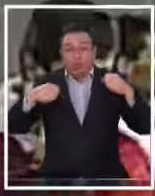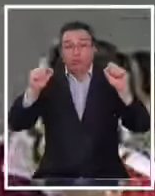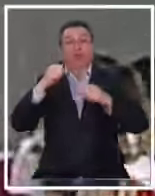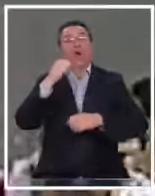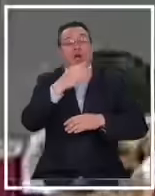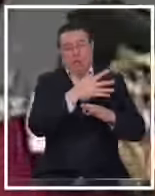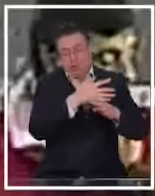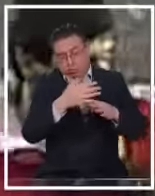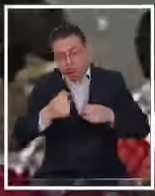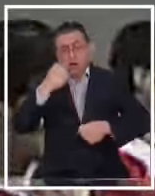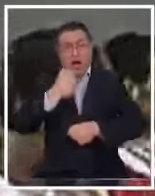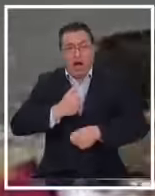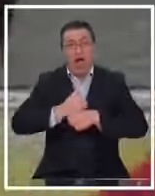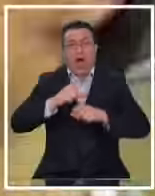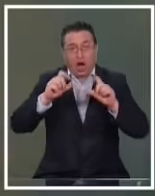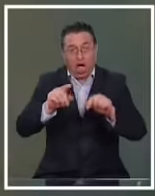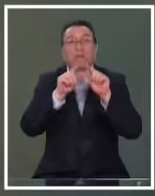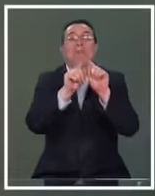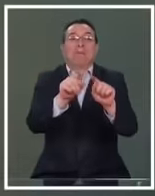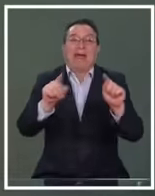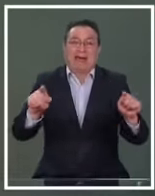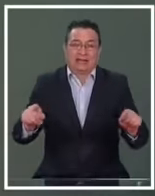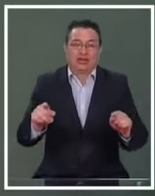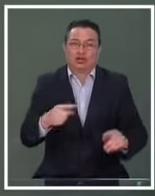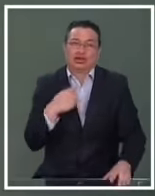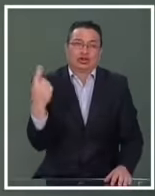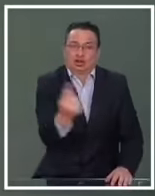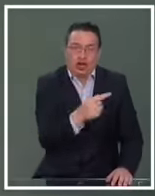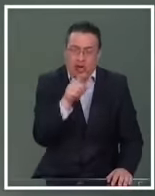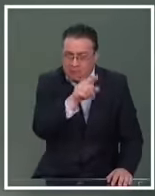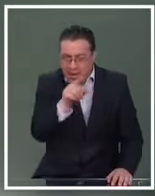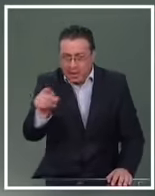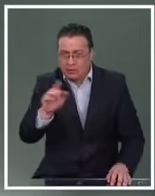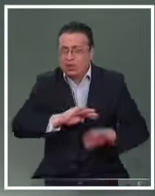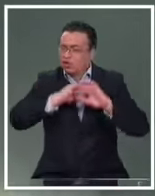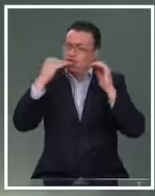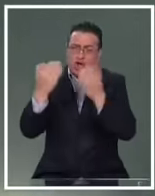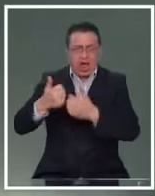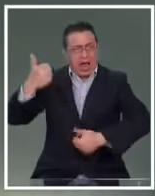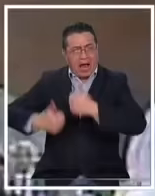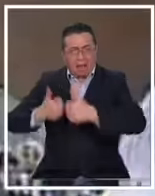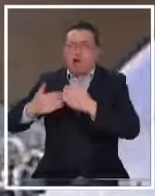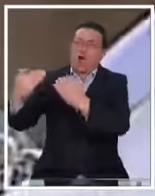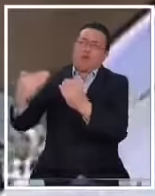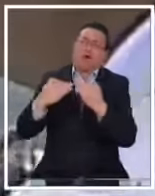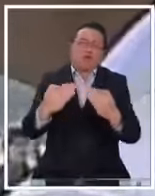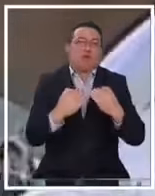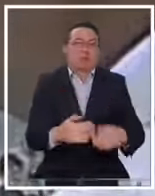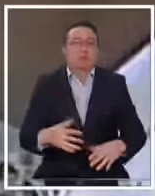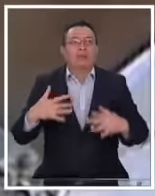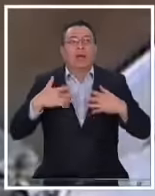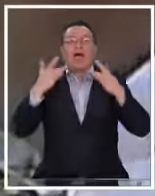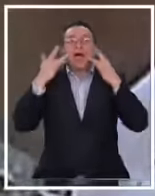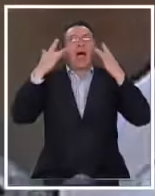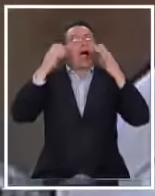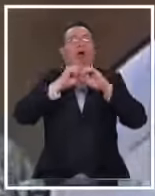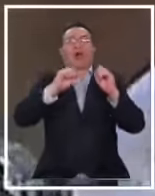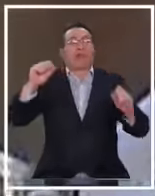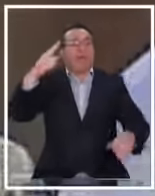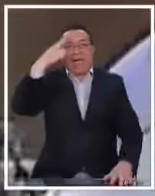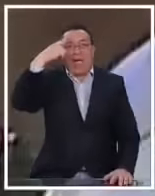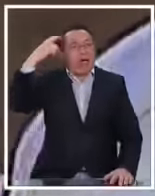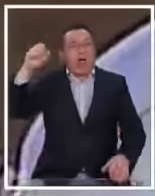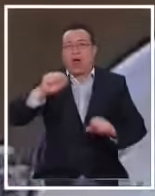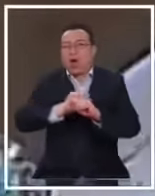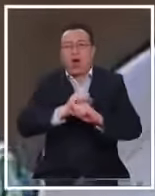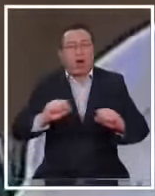De Colo-Colo es para ellos, todo para ellos, porque todo el campeonato nos han estado apoyando. La alegría que se siente, no se puede creer. La gente, toda la